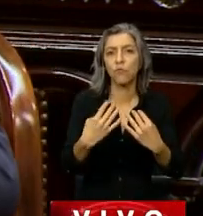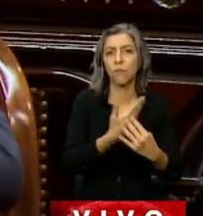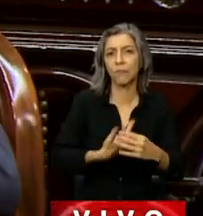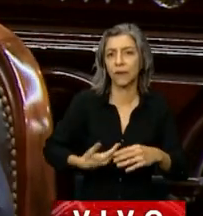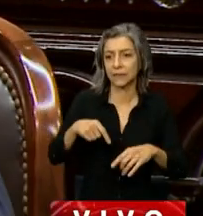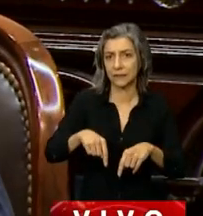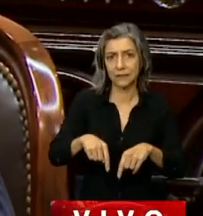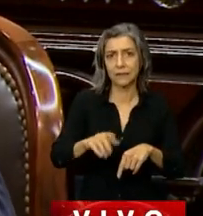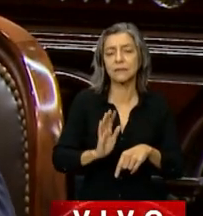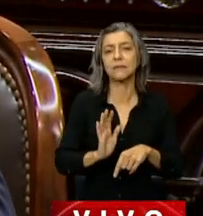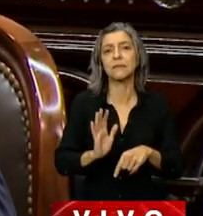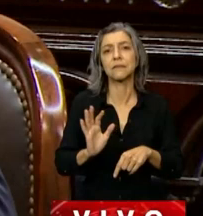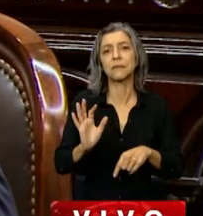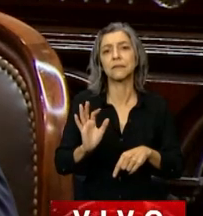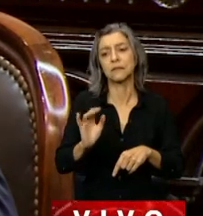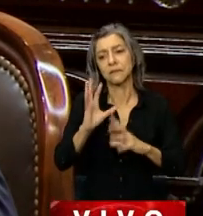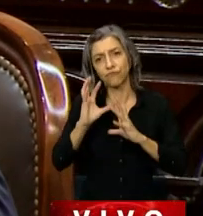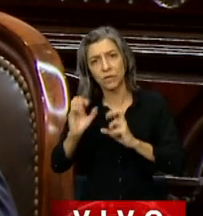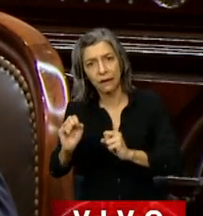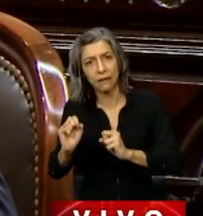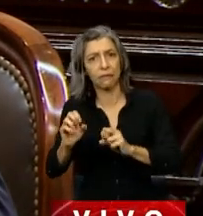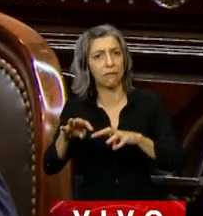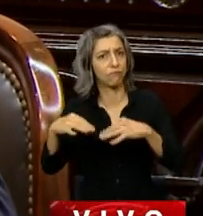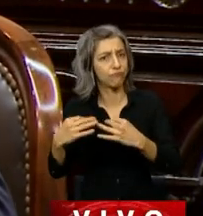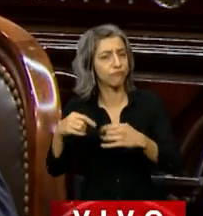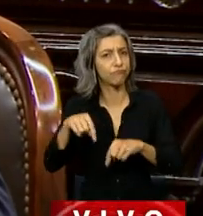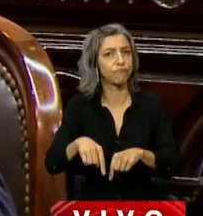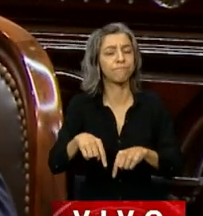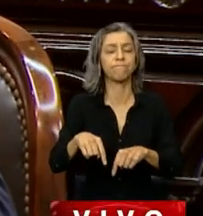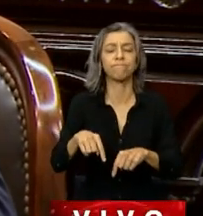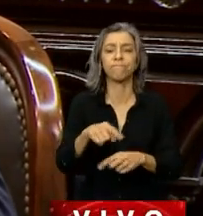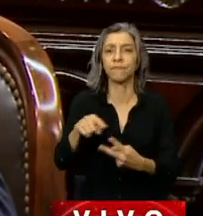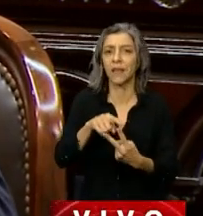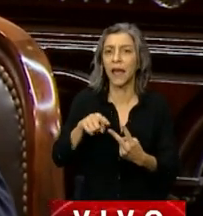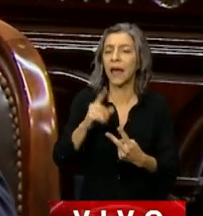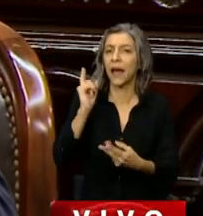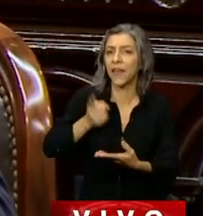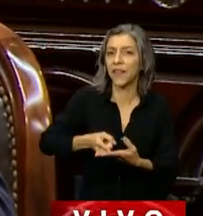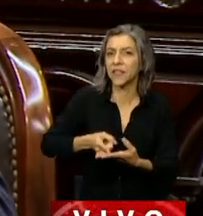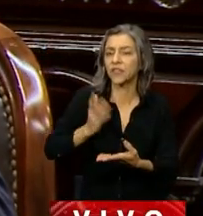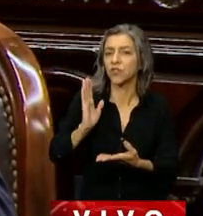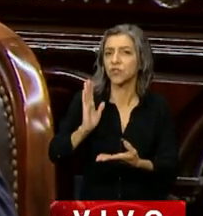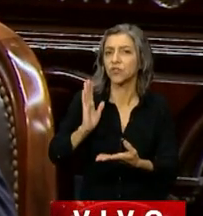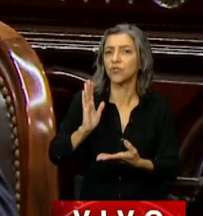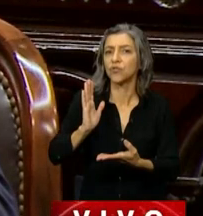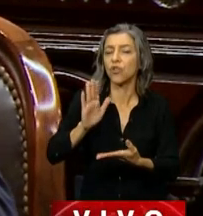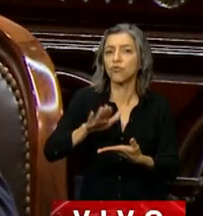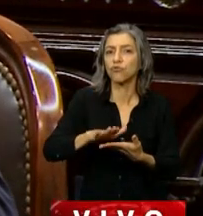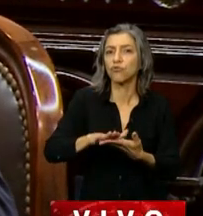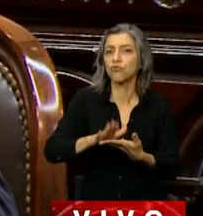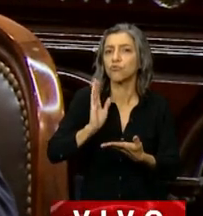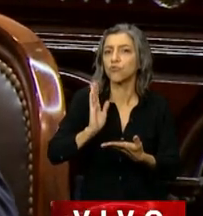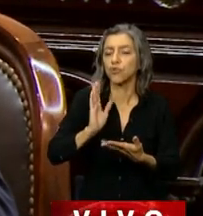Parlamentaria, en lo que es la omisión del trabajo de